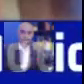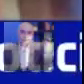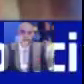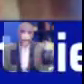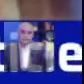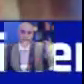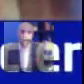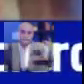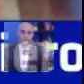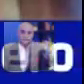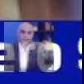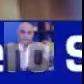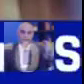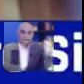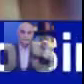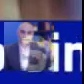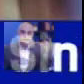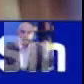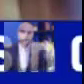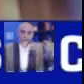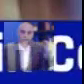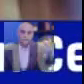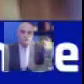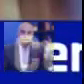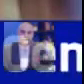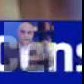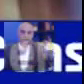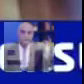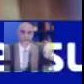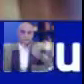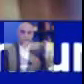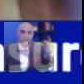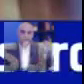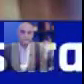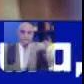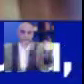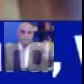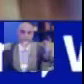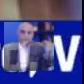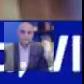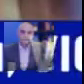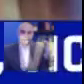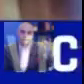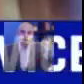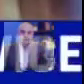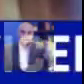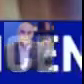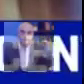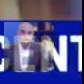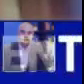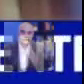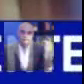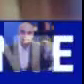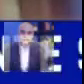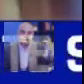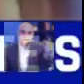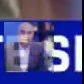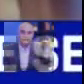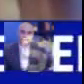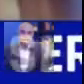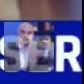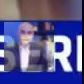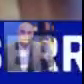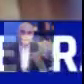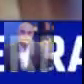les hace perder su capacidad pensante, su capacidad crítica y racional. Entonces, les dieron la